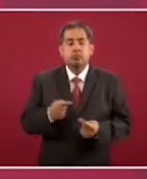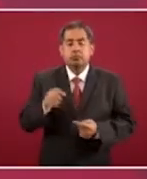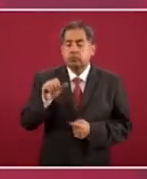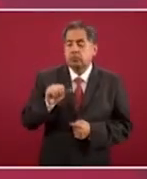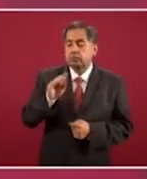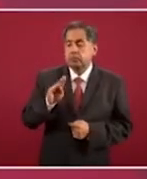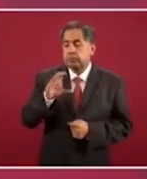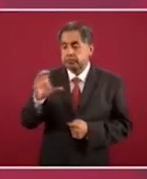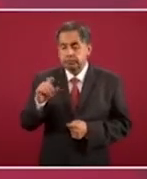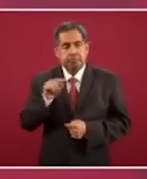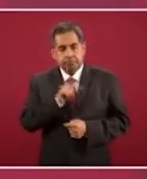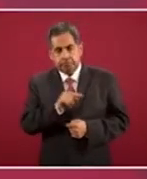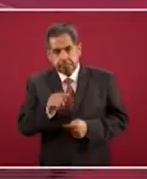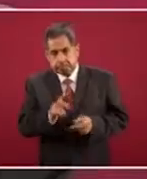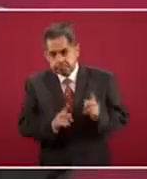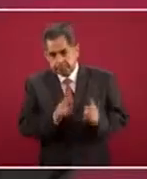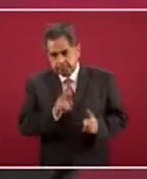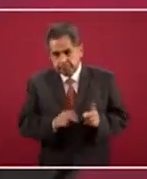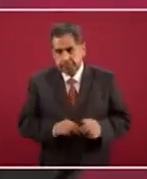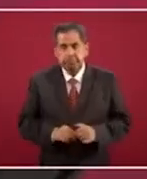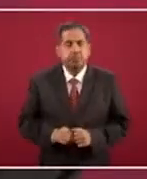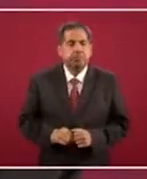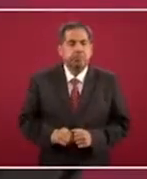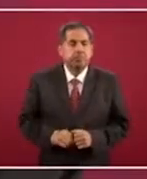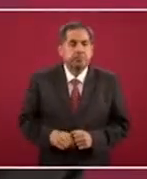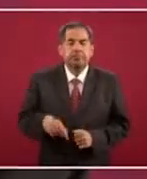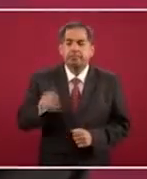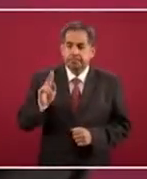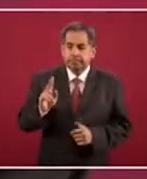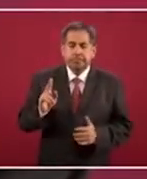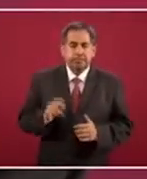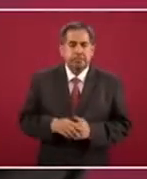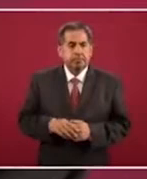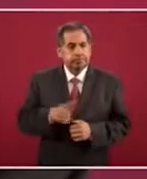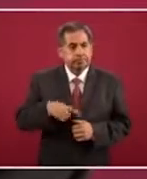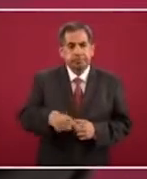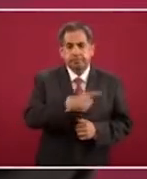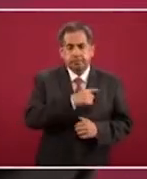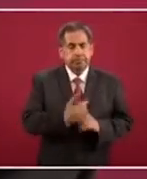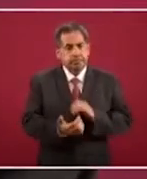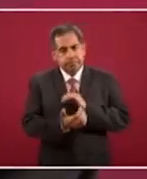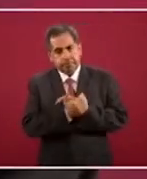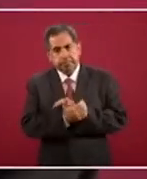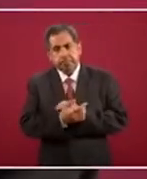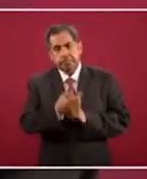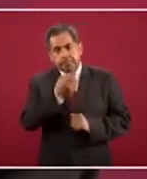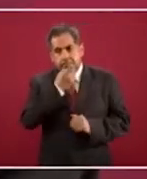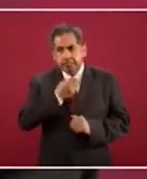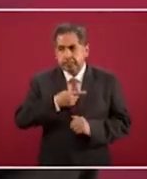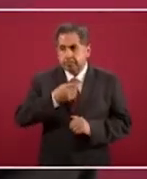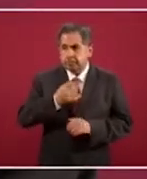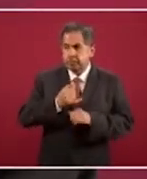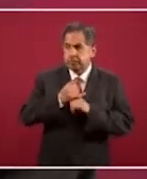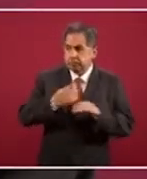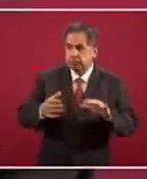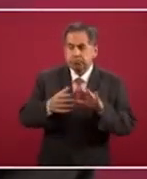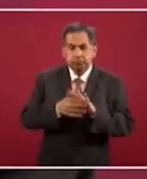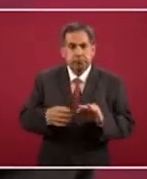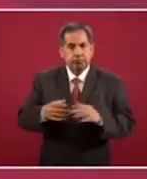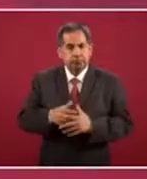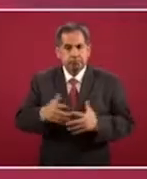embargo nos han estado demandando que informemos y que